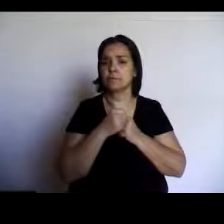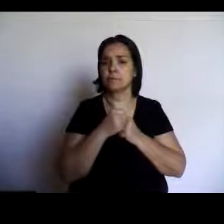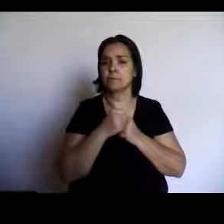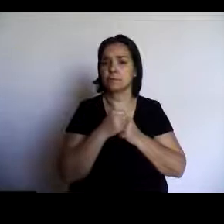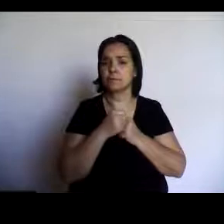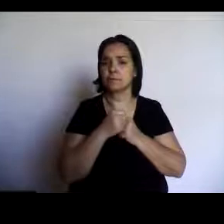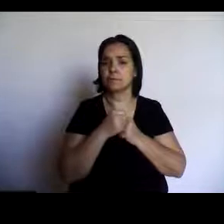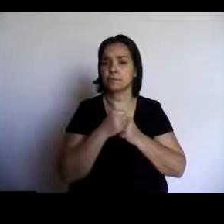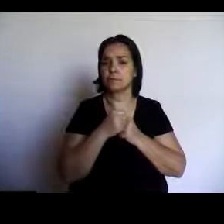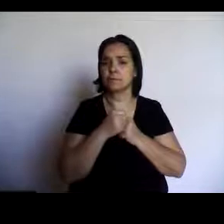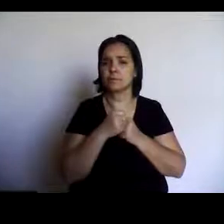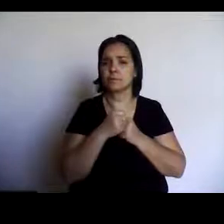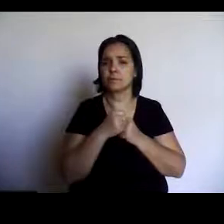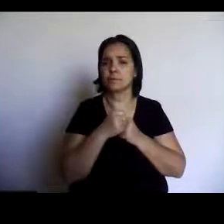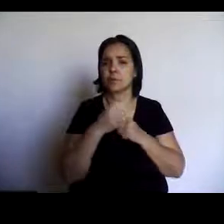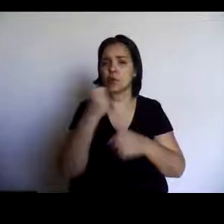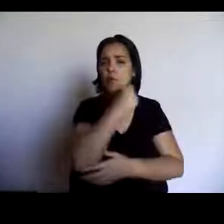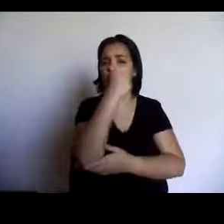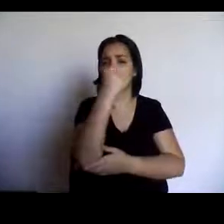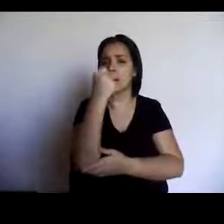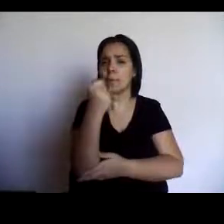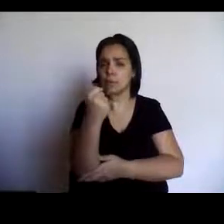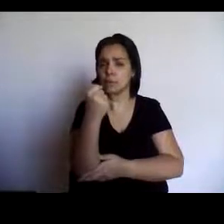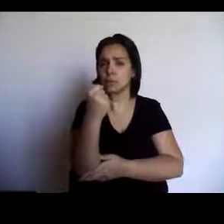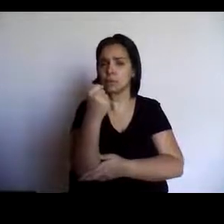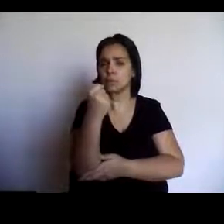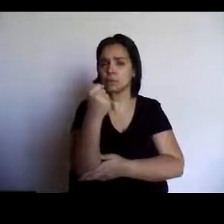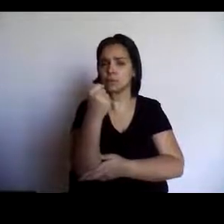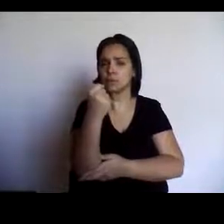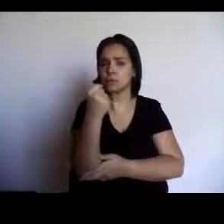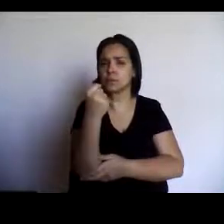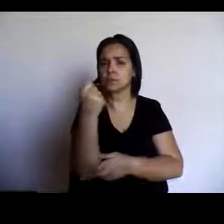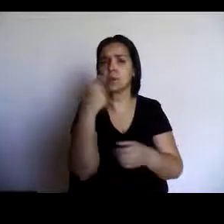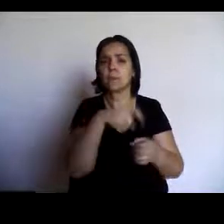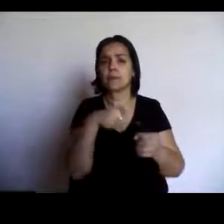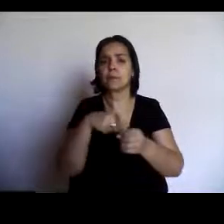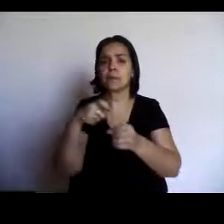contar con la participación de los territorios